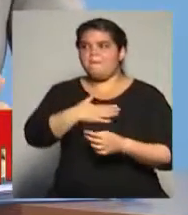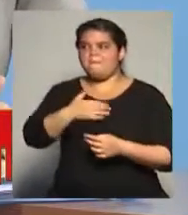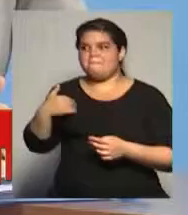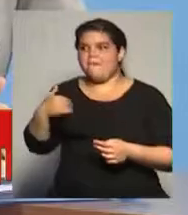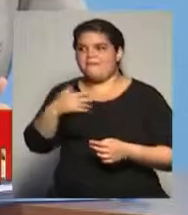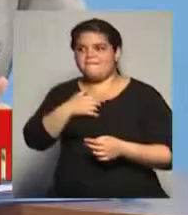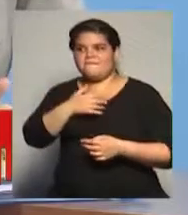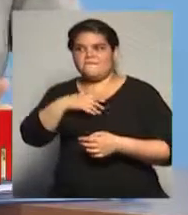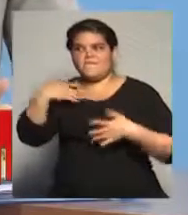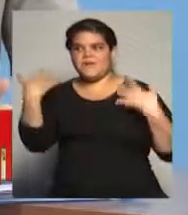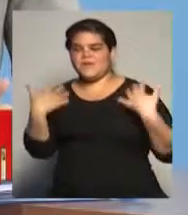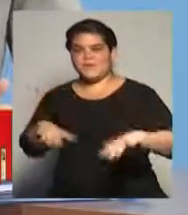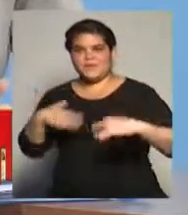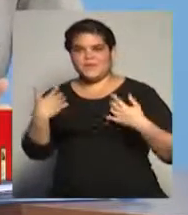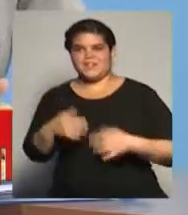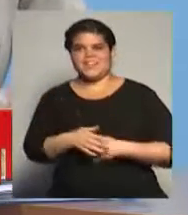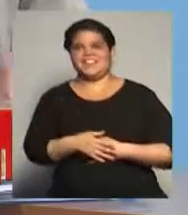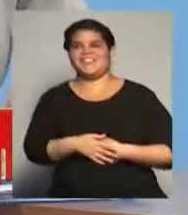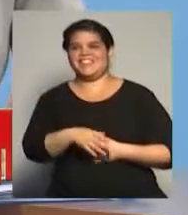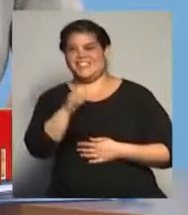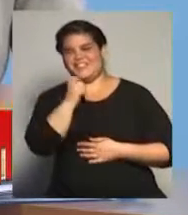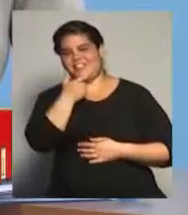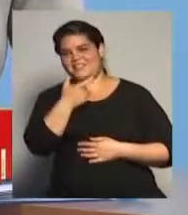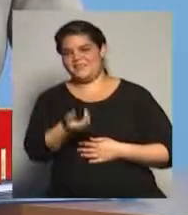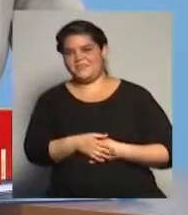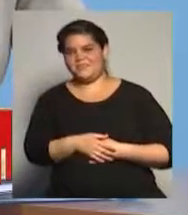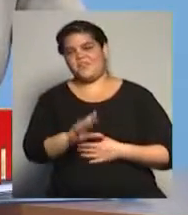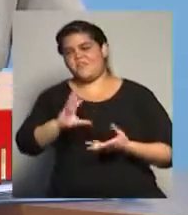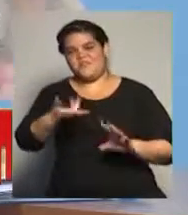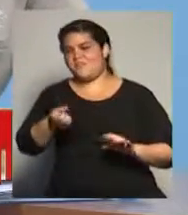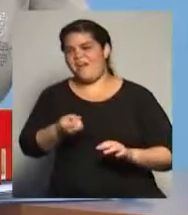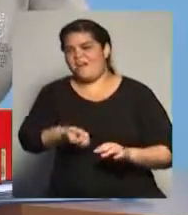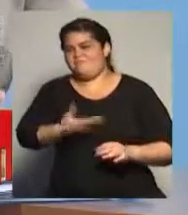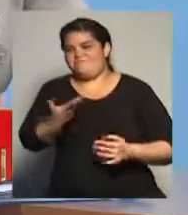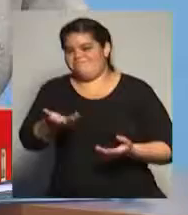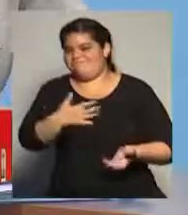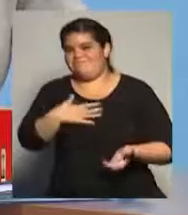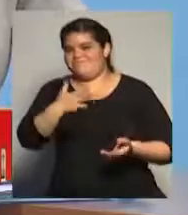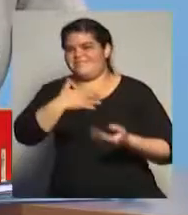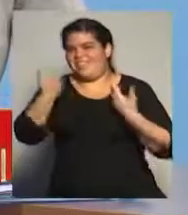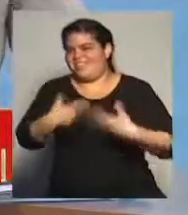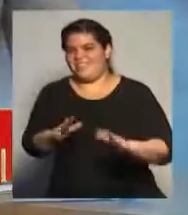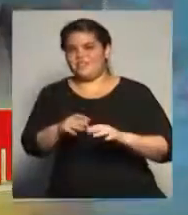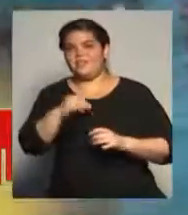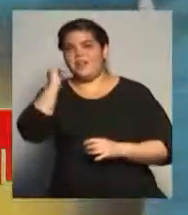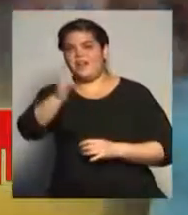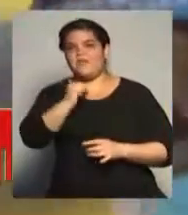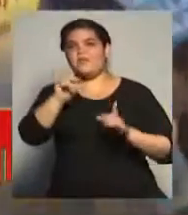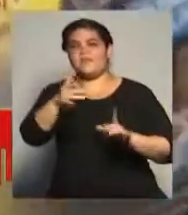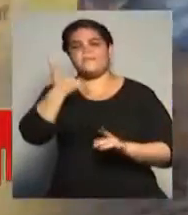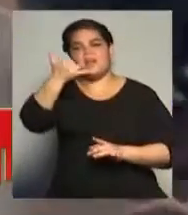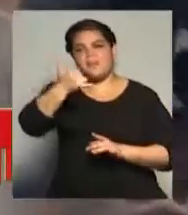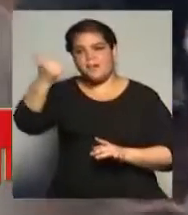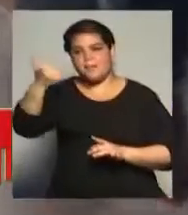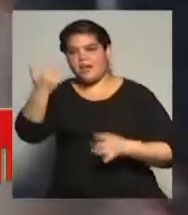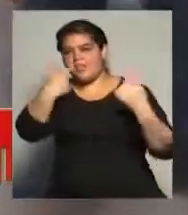mamá. Entonces es muy espontáneo. Entonces ha seguido con esa costumbre de las llamadas telefónicas y con